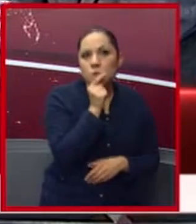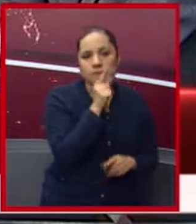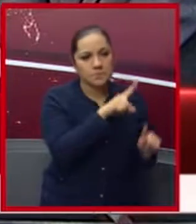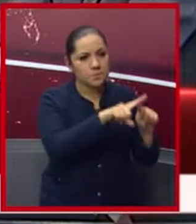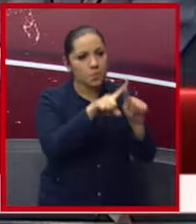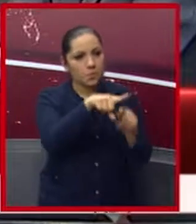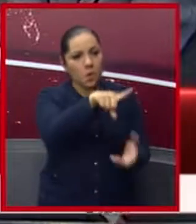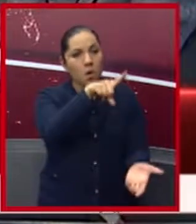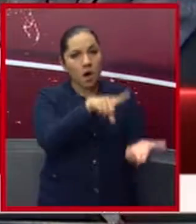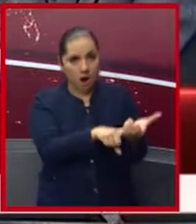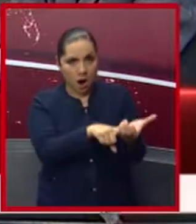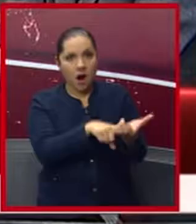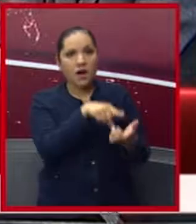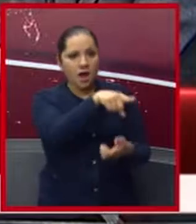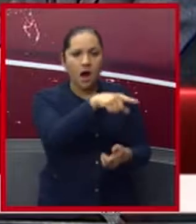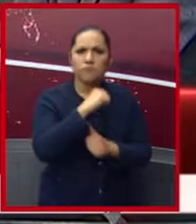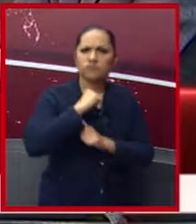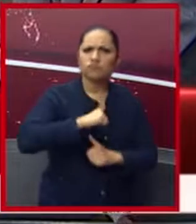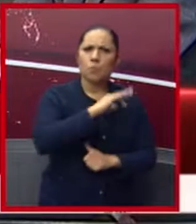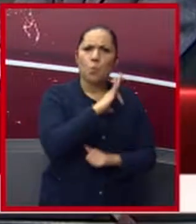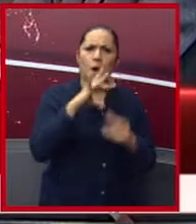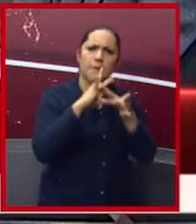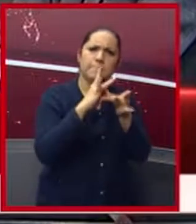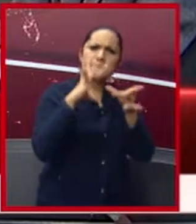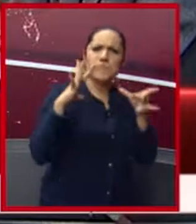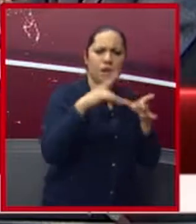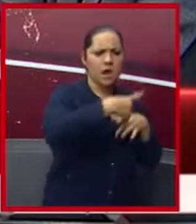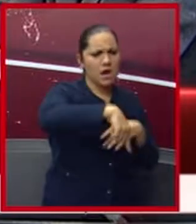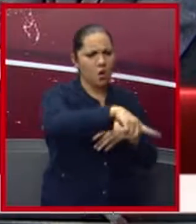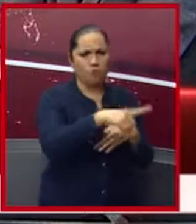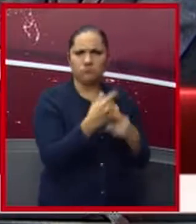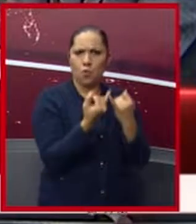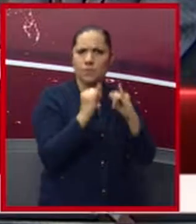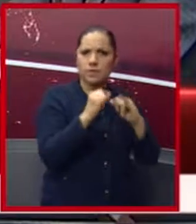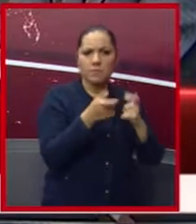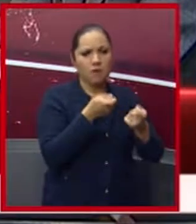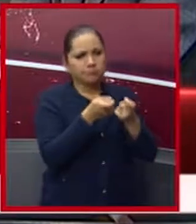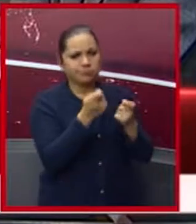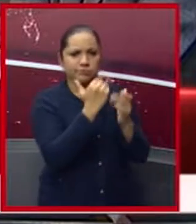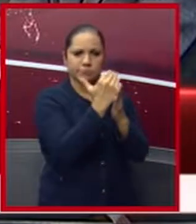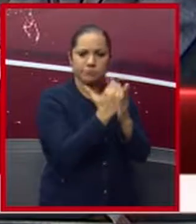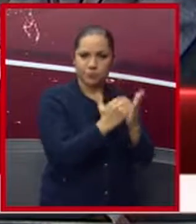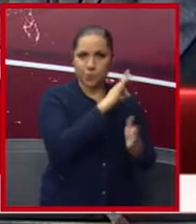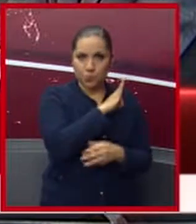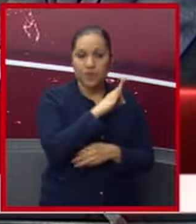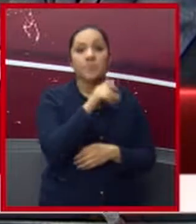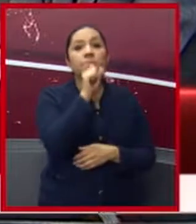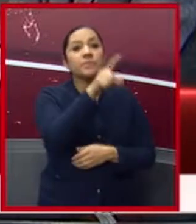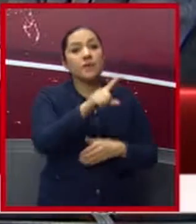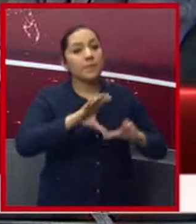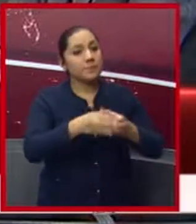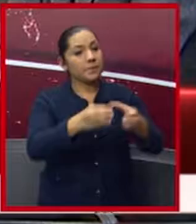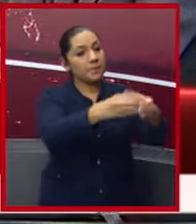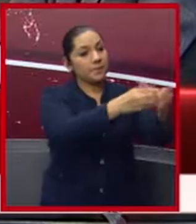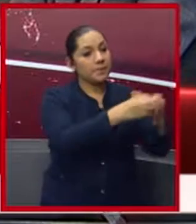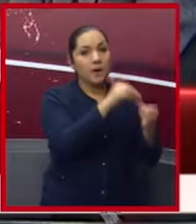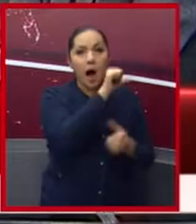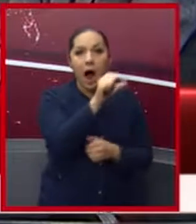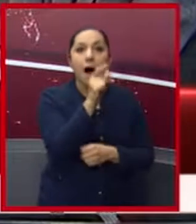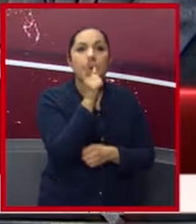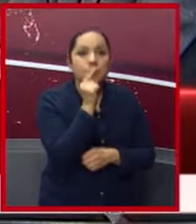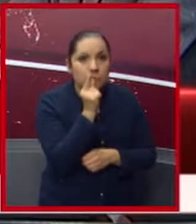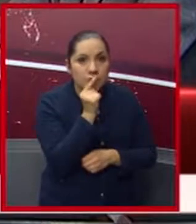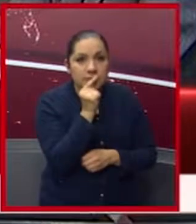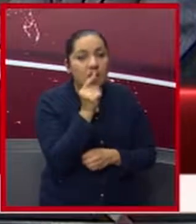línea inclusive de autonomía muy marcada, las agencias de policías e